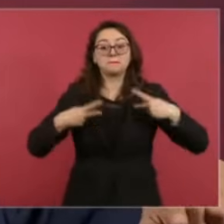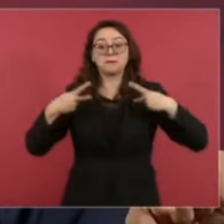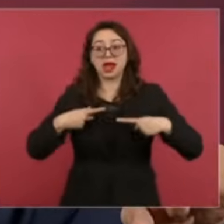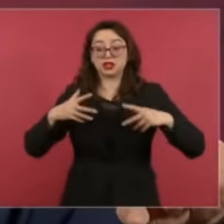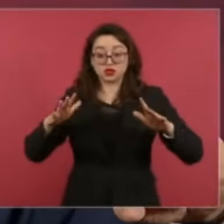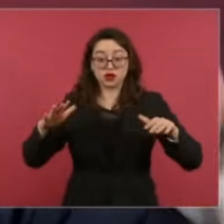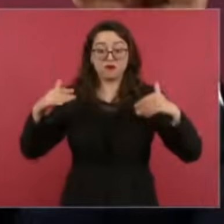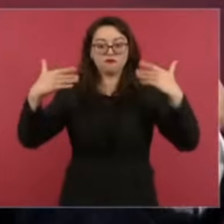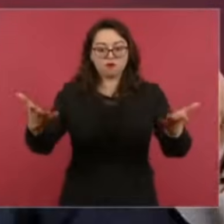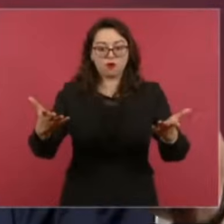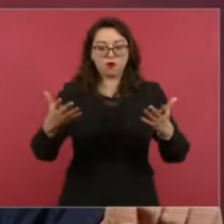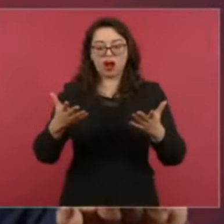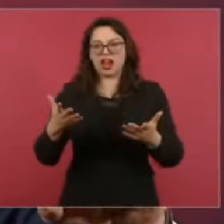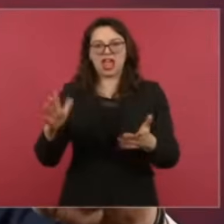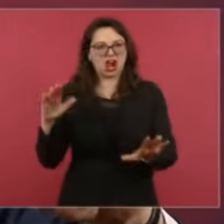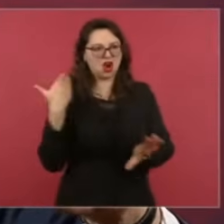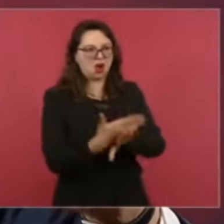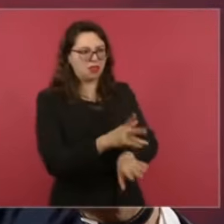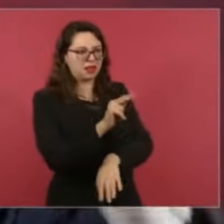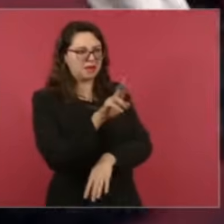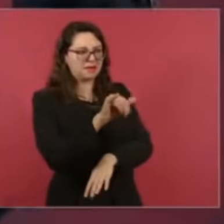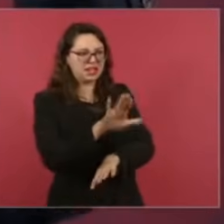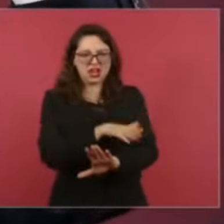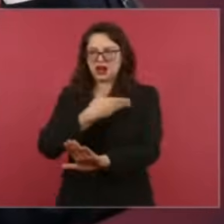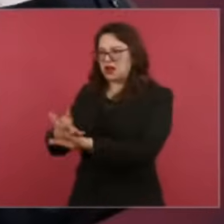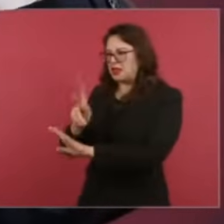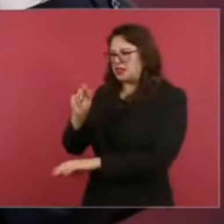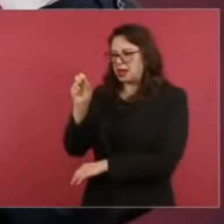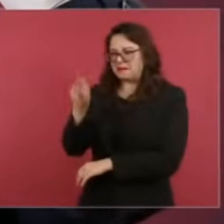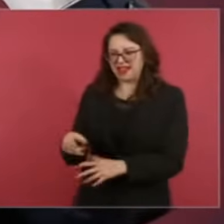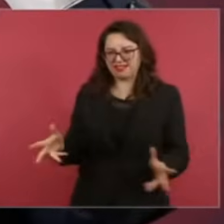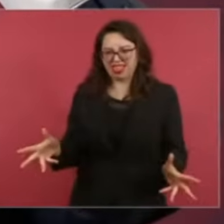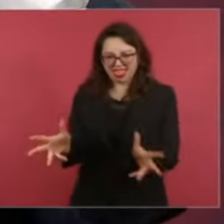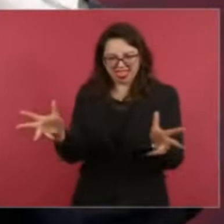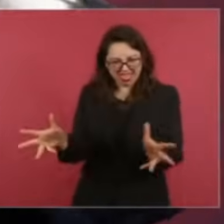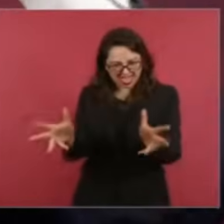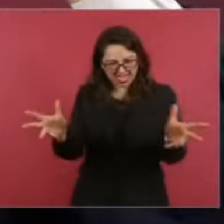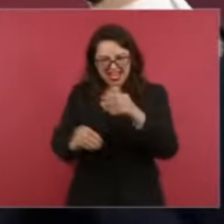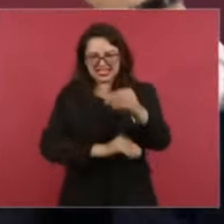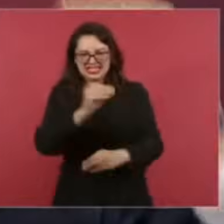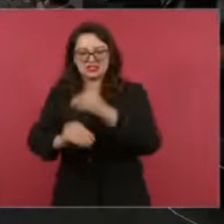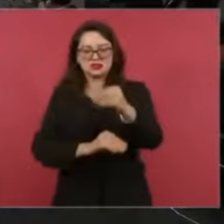abajo, porque no les importaba quién